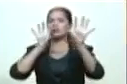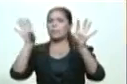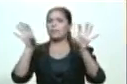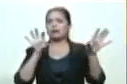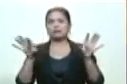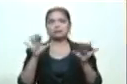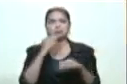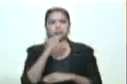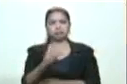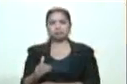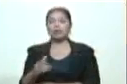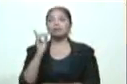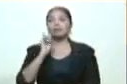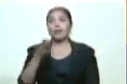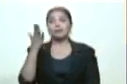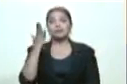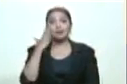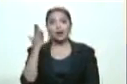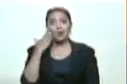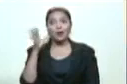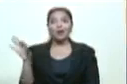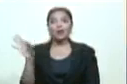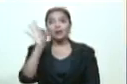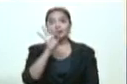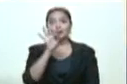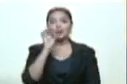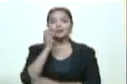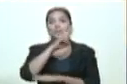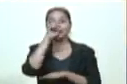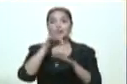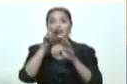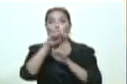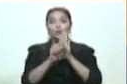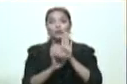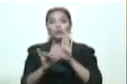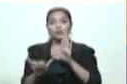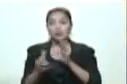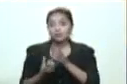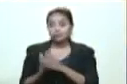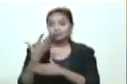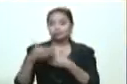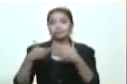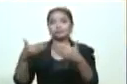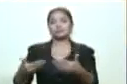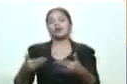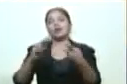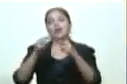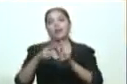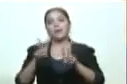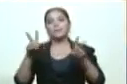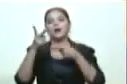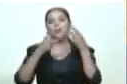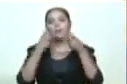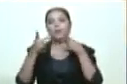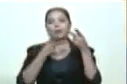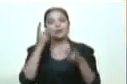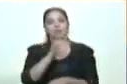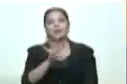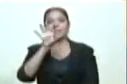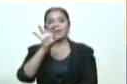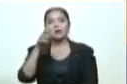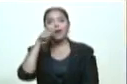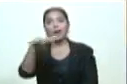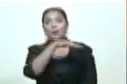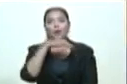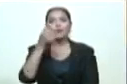tienen que saber que la elección de la Asamblea Nacional Constituyente y su instalación ha generado la paz política que el país y que el pueblo